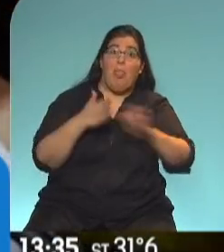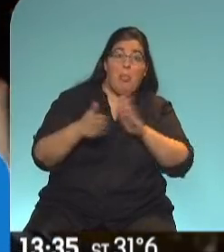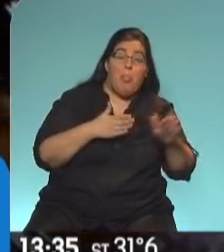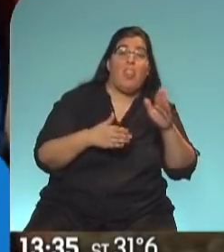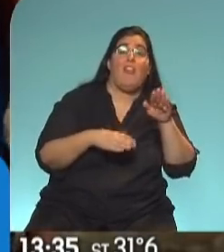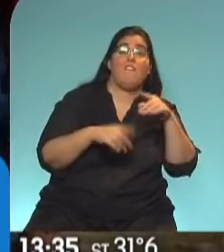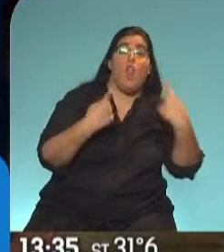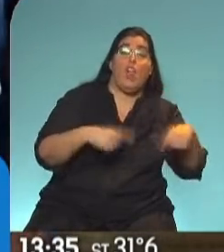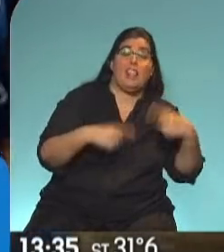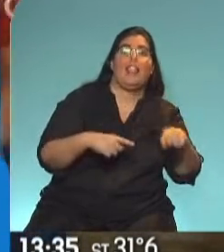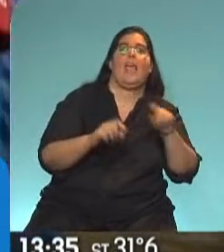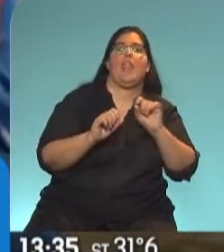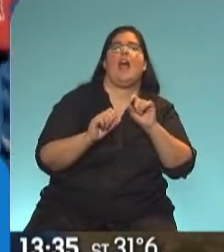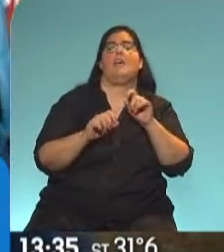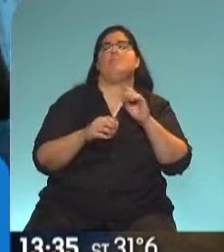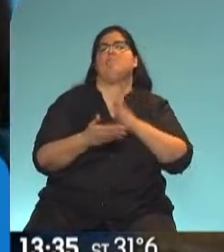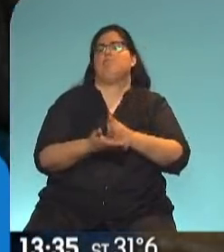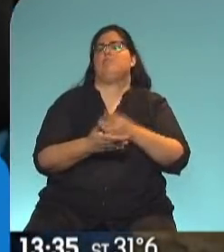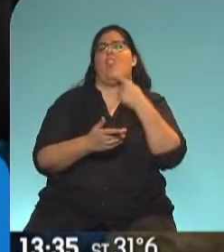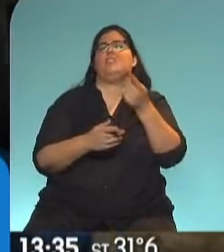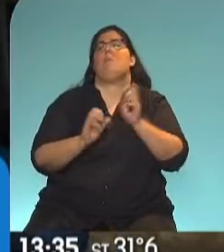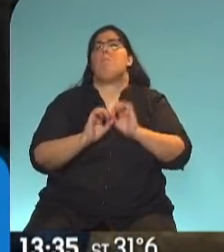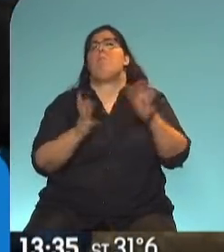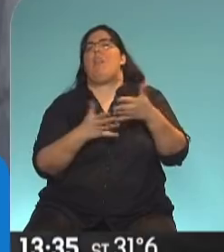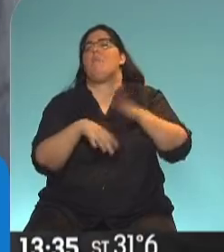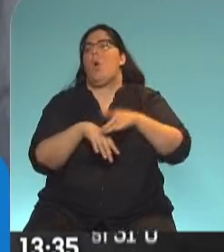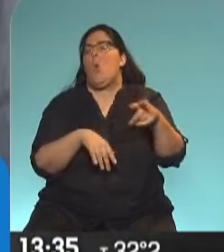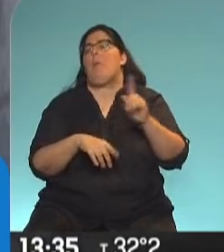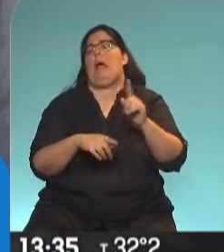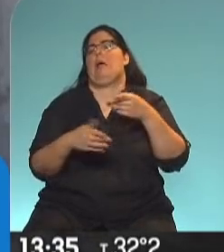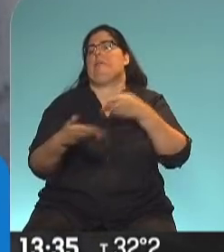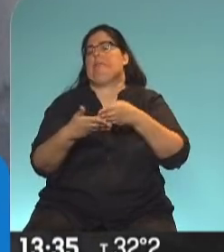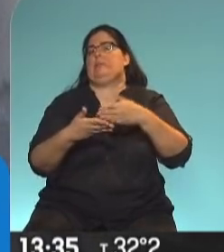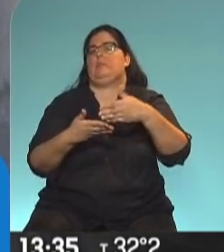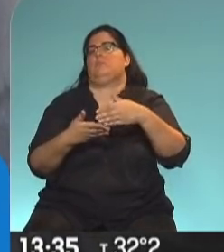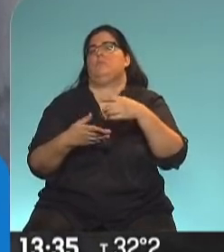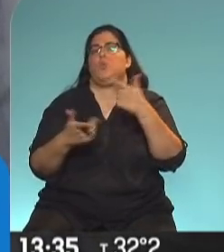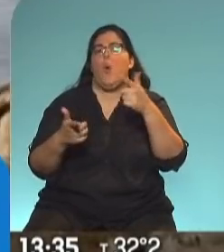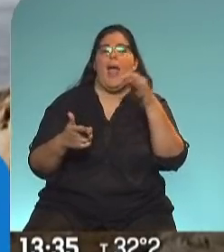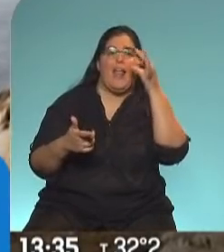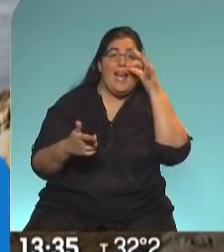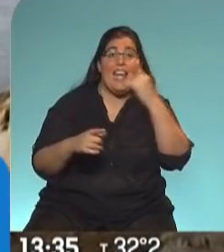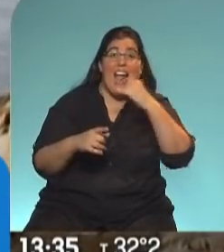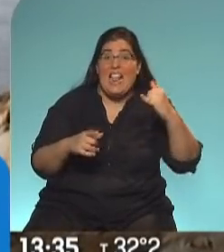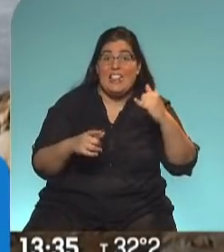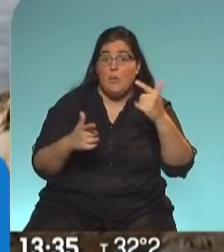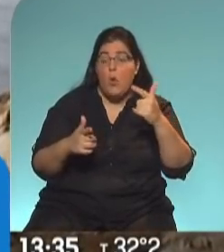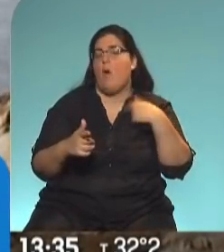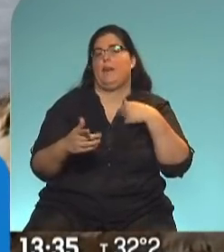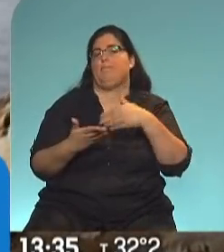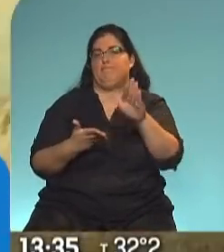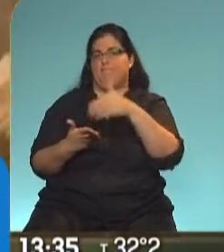fronteras con la pandemia como argumento para impedir el acceso de quienes no pudieron presentar un test negativo a COVID-19.